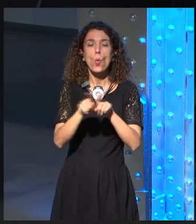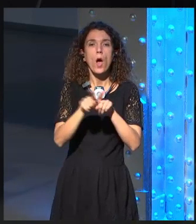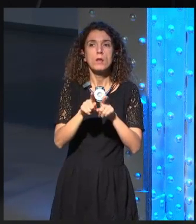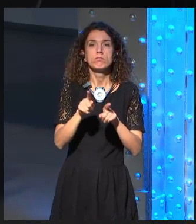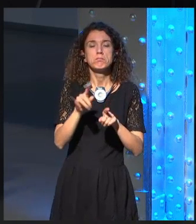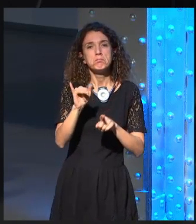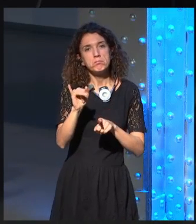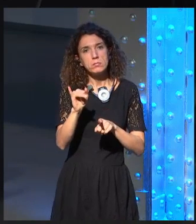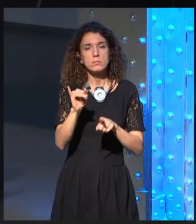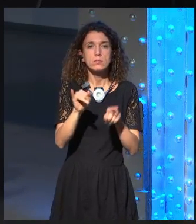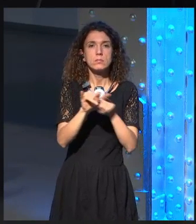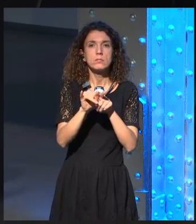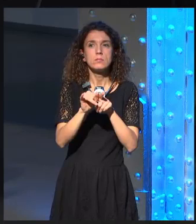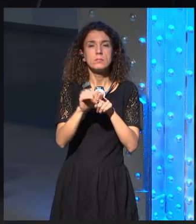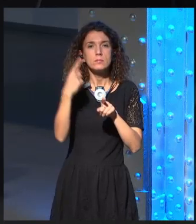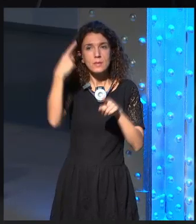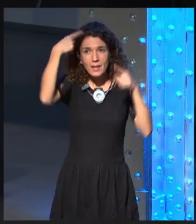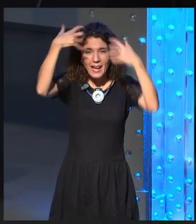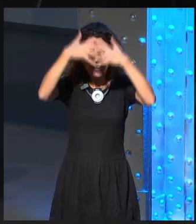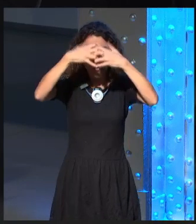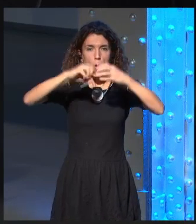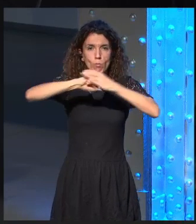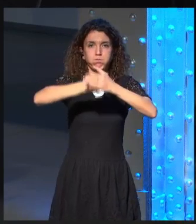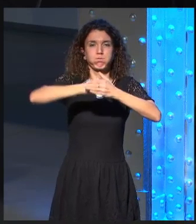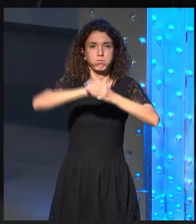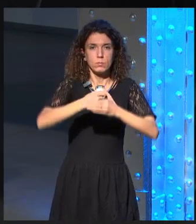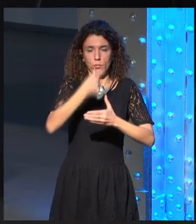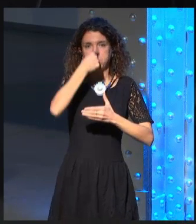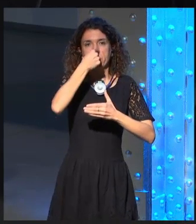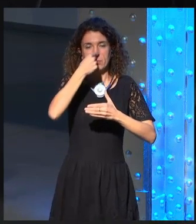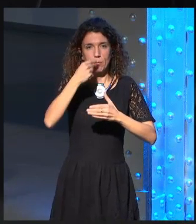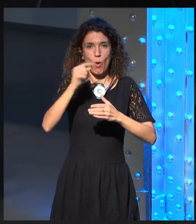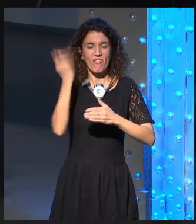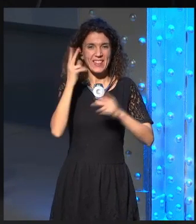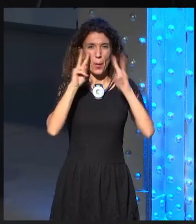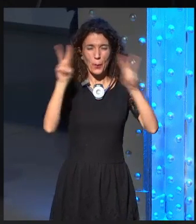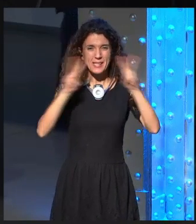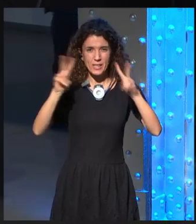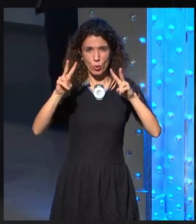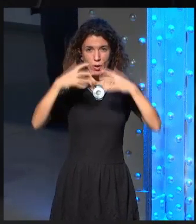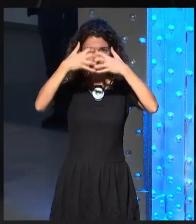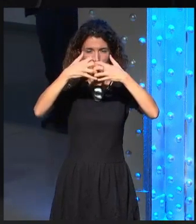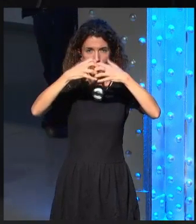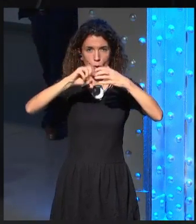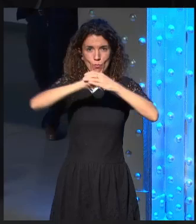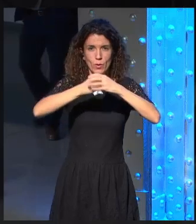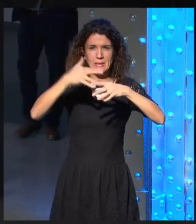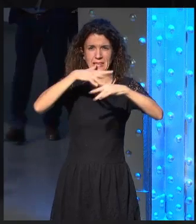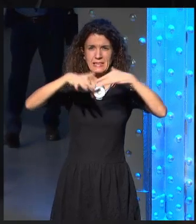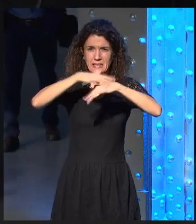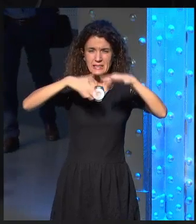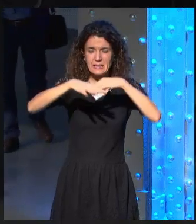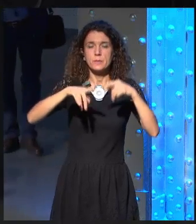aumento de la presión intracraneal que afecta a nuestra visión. Los astronautas tienen problemas con los nervios